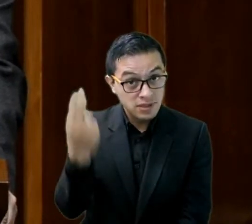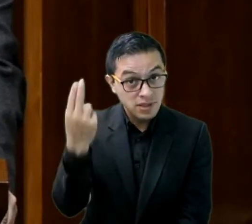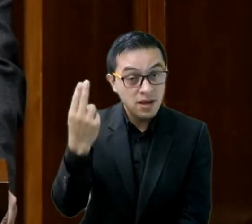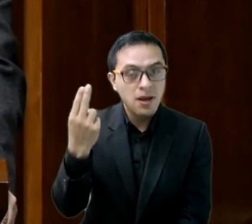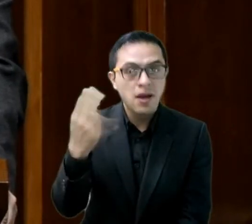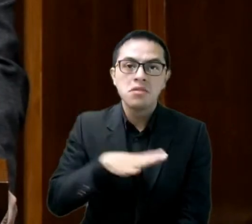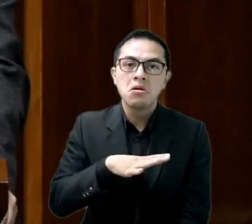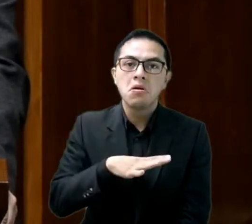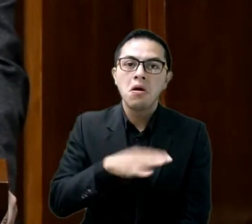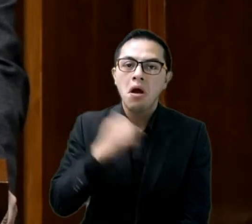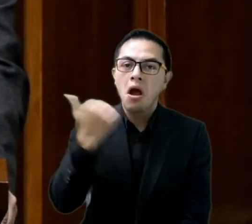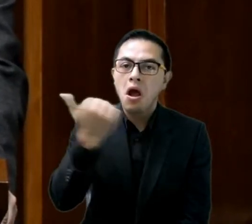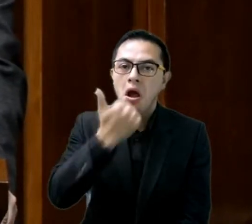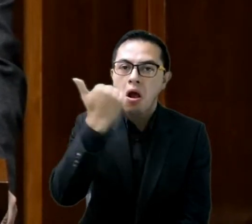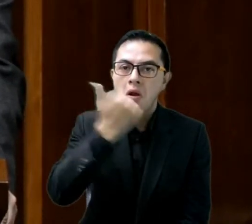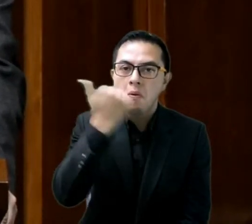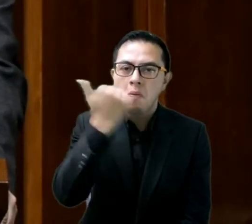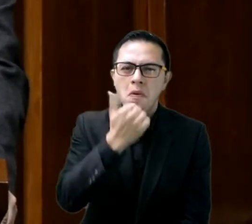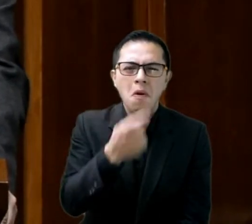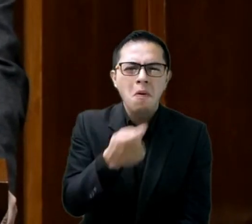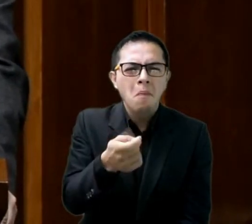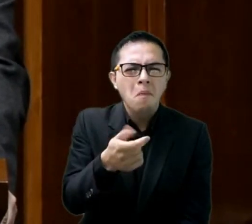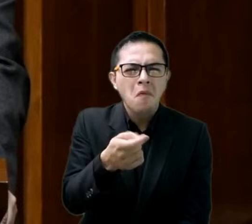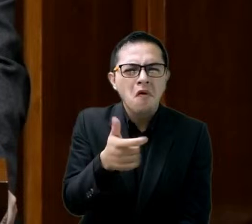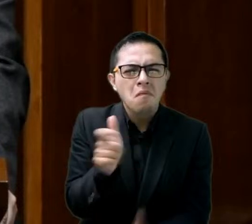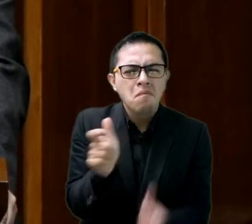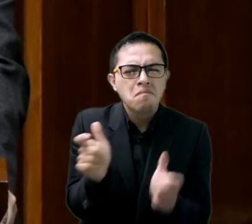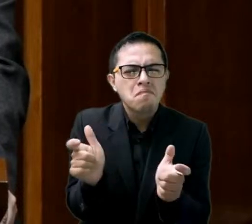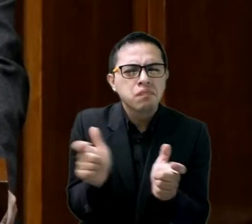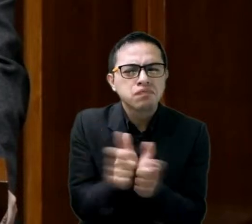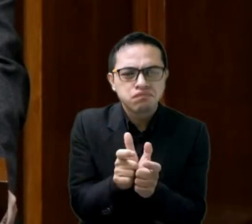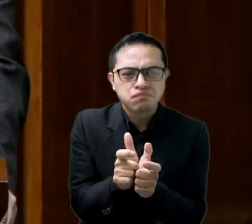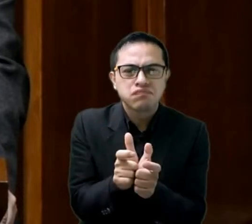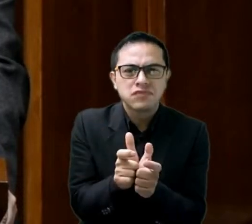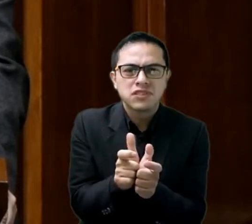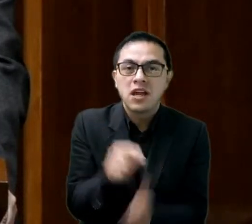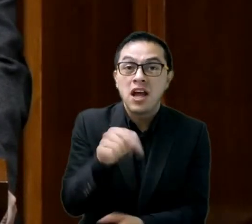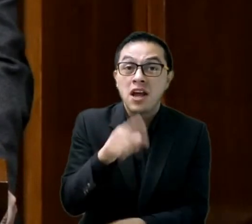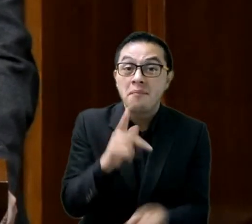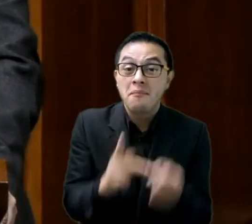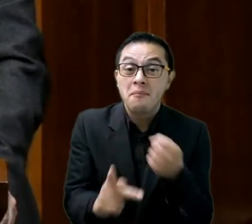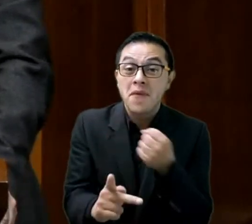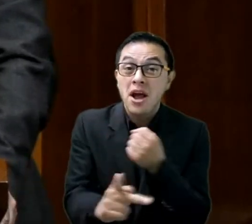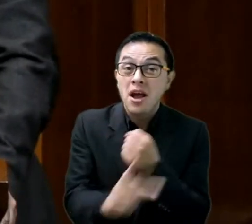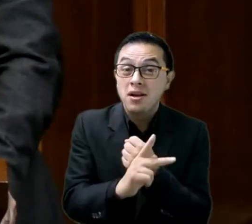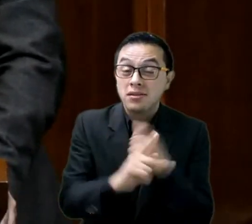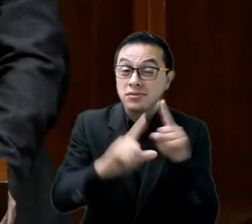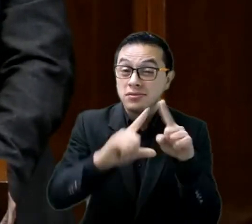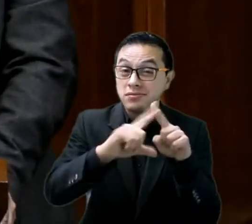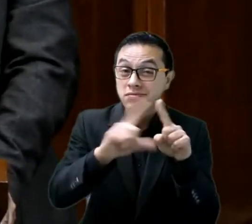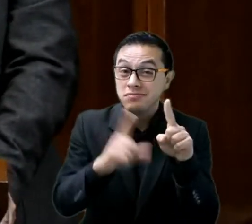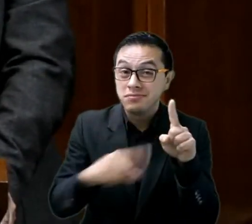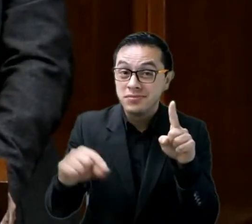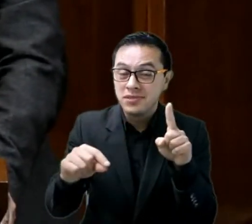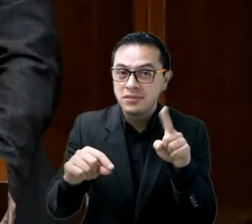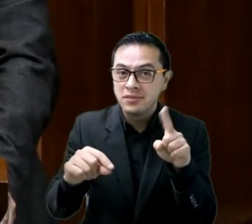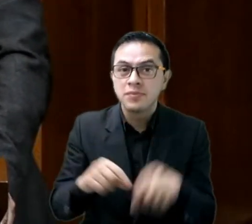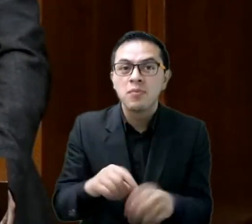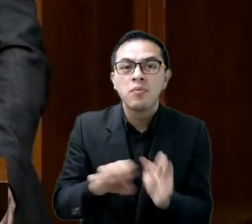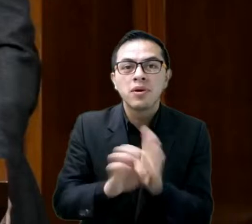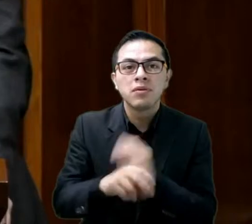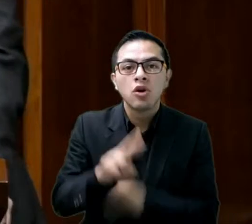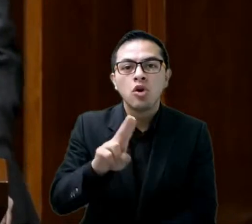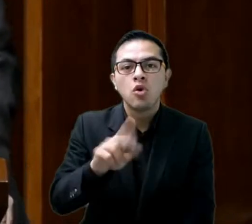alumnos tiene en todo el país, per cápita. Si no fuera por la UAM, por